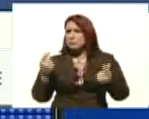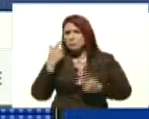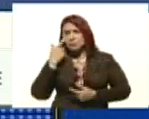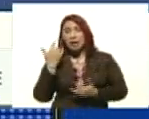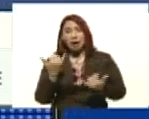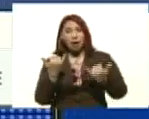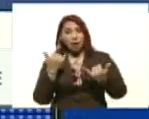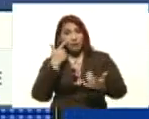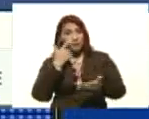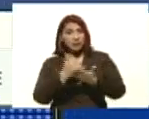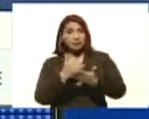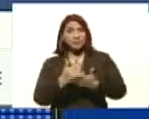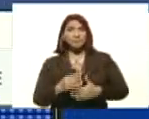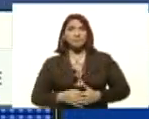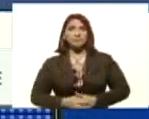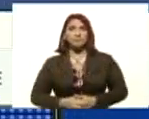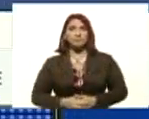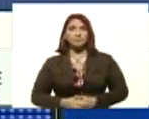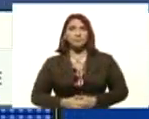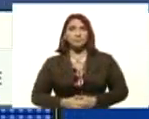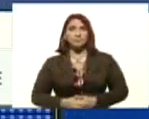fíjense ustedes,